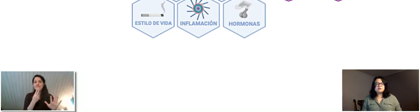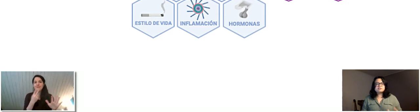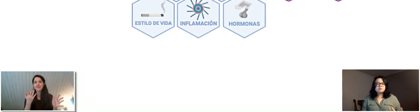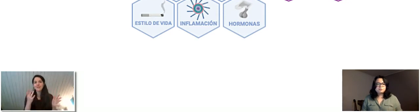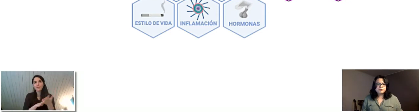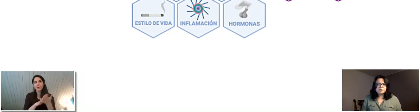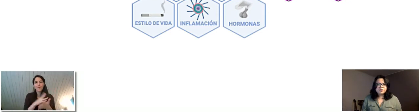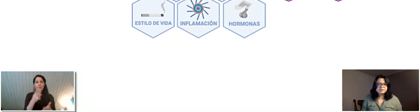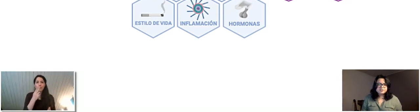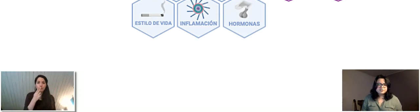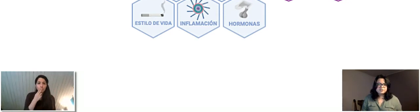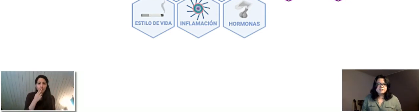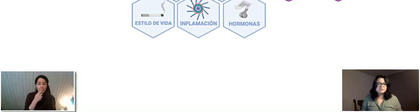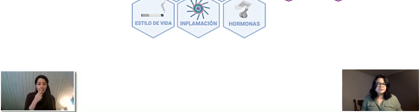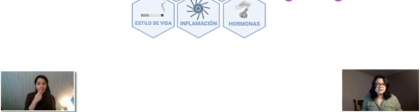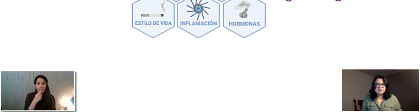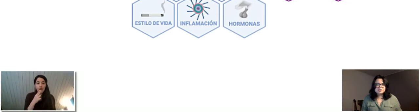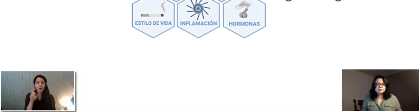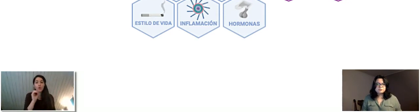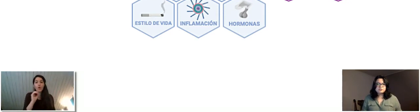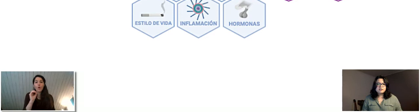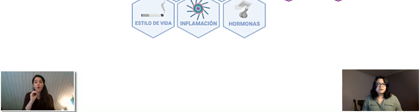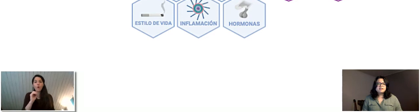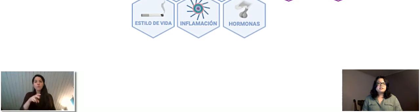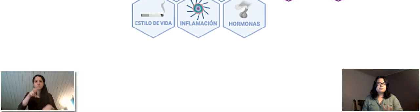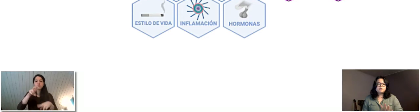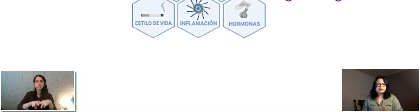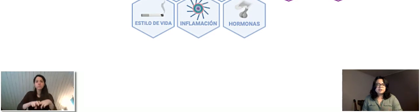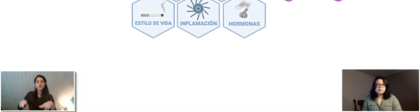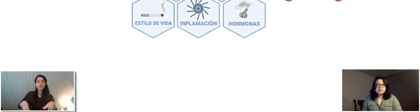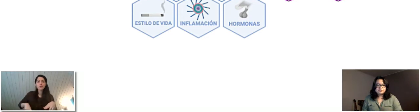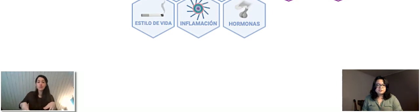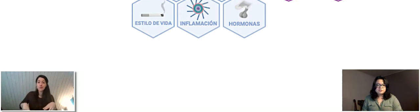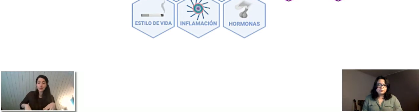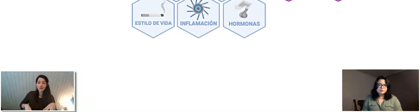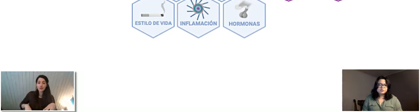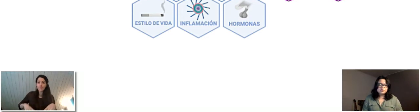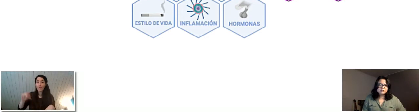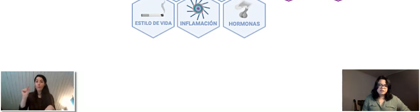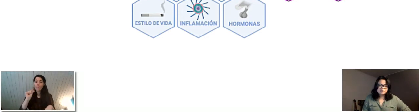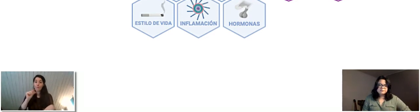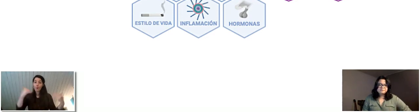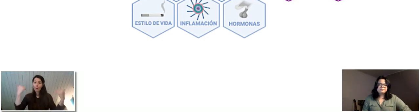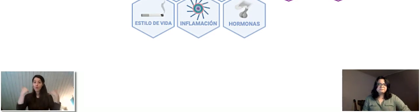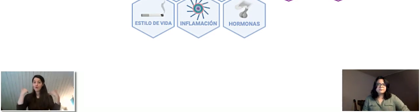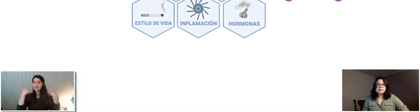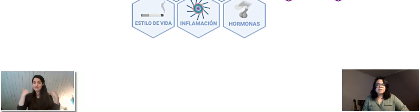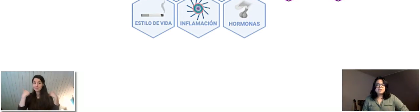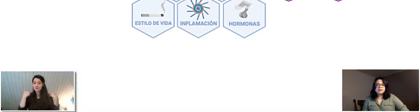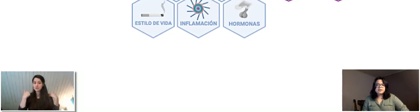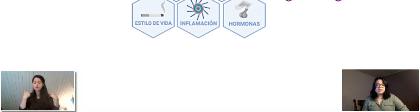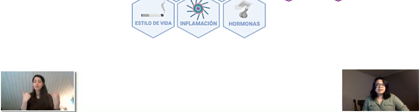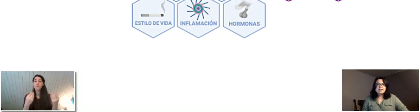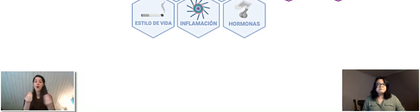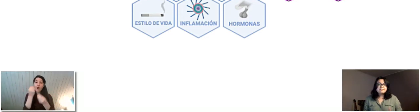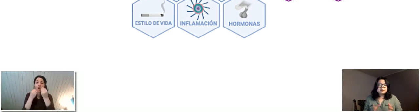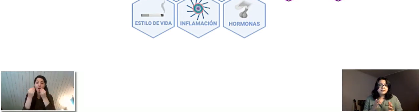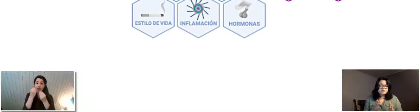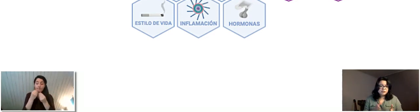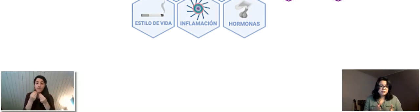actividades como hacer poco ejercicio, el sedentarismo, el tipo de alimentación poco saludable,